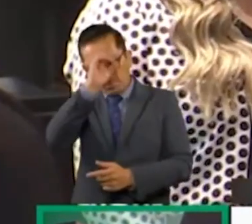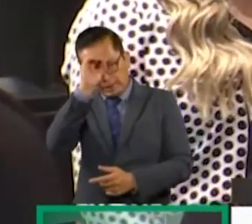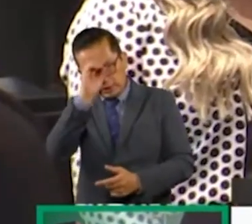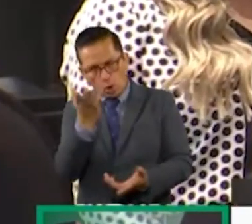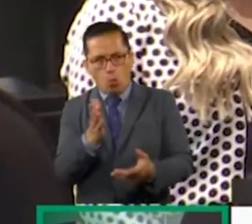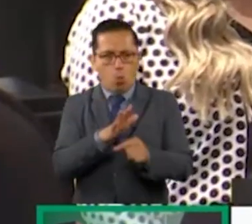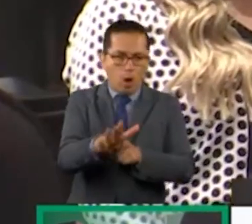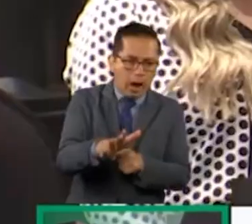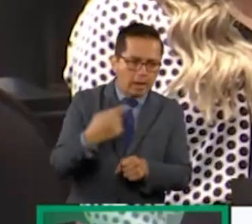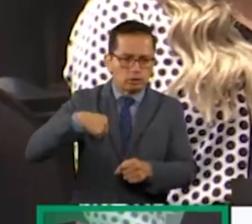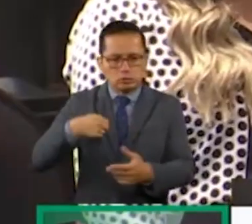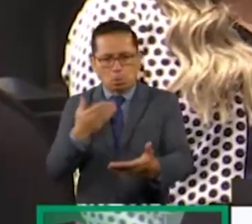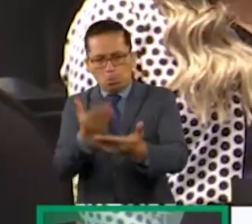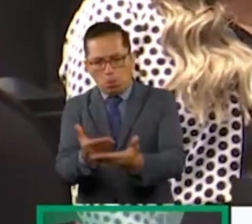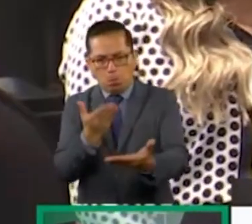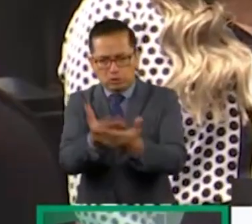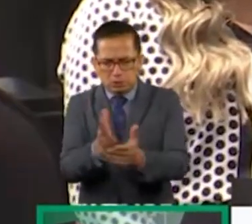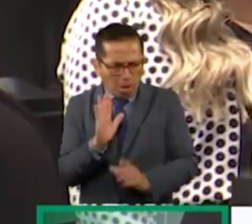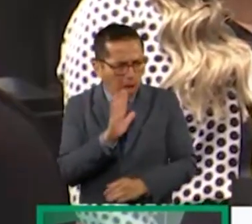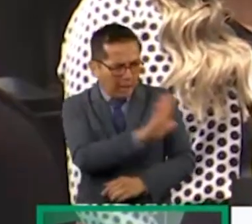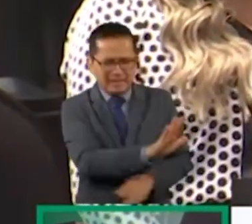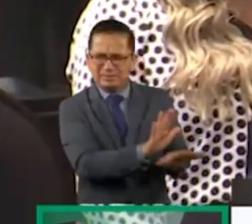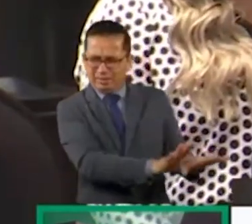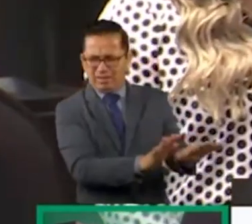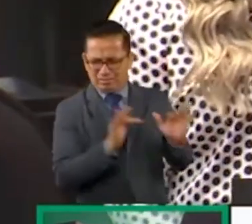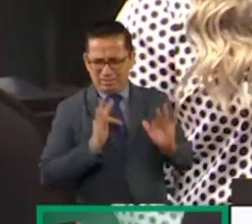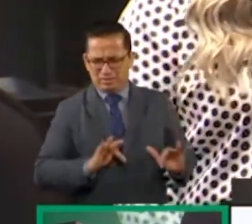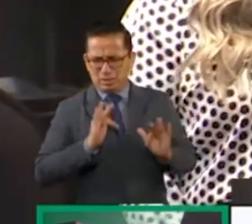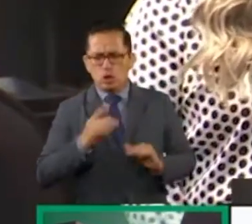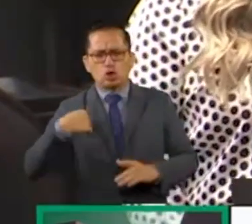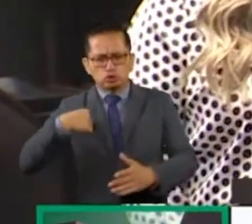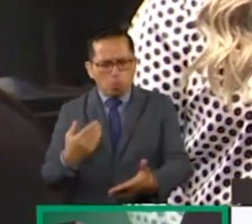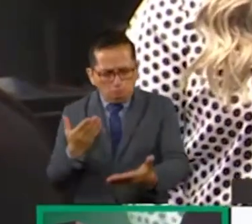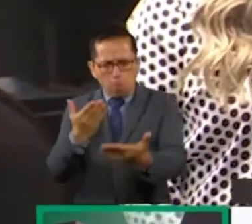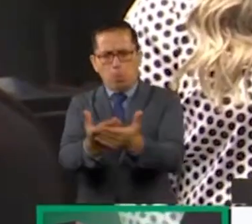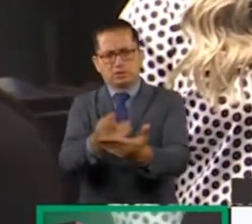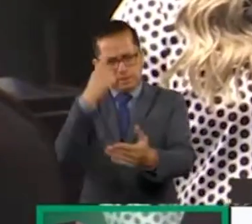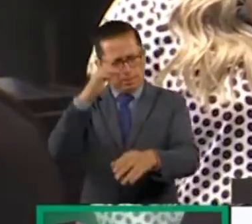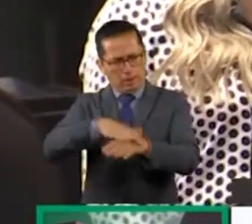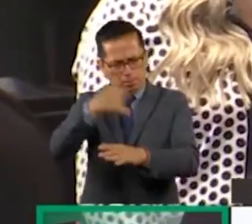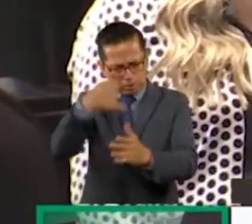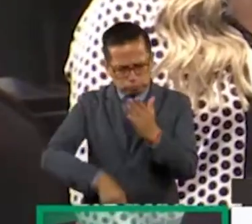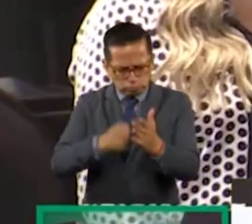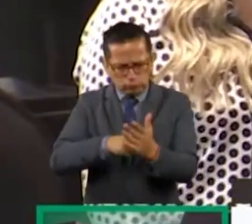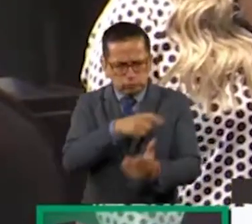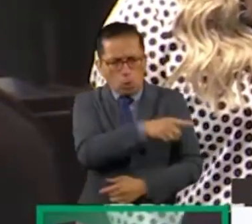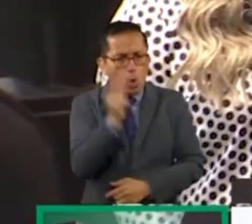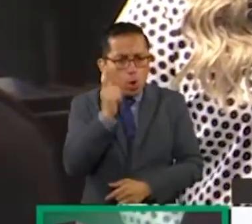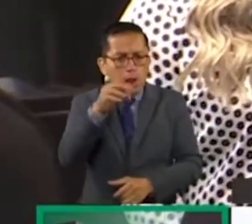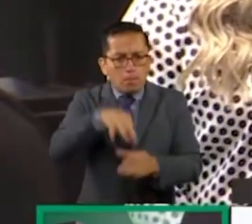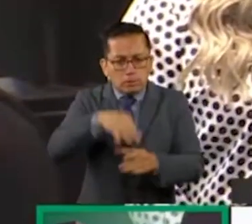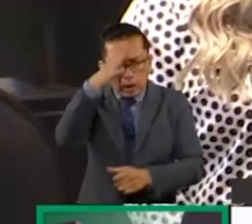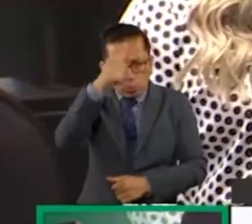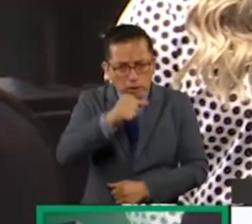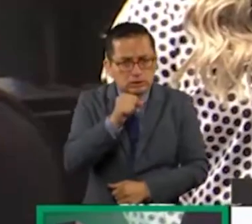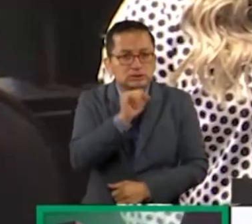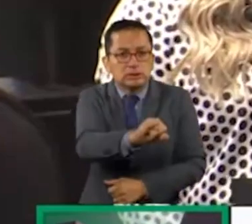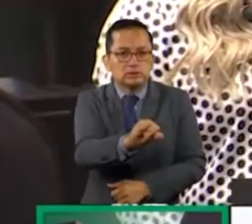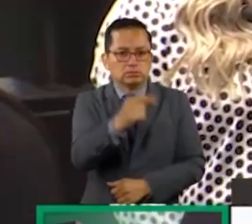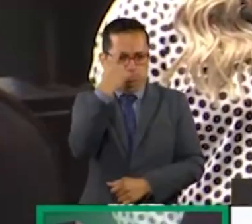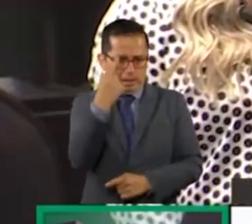importante de reservas. Vótenlas a favor para que entremos a discutirlas. Pero lo que hoy estamos discutiendo, y